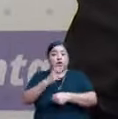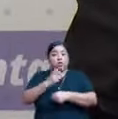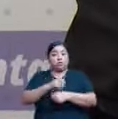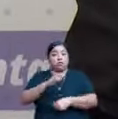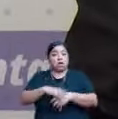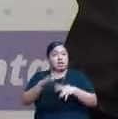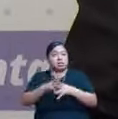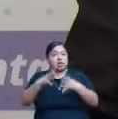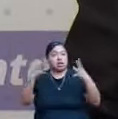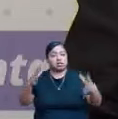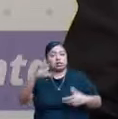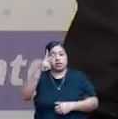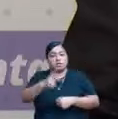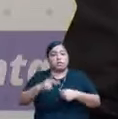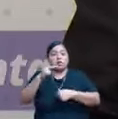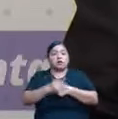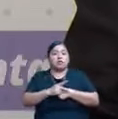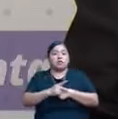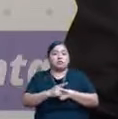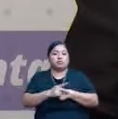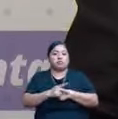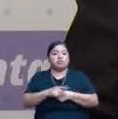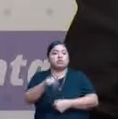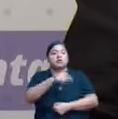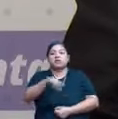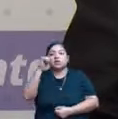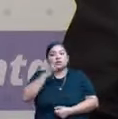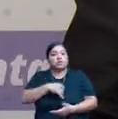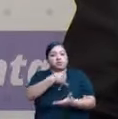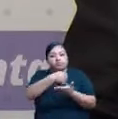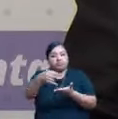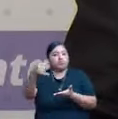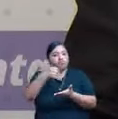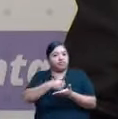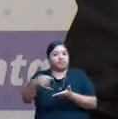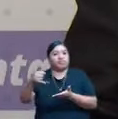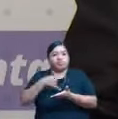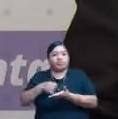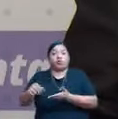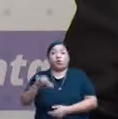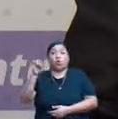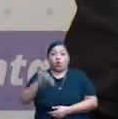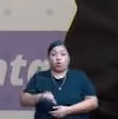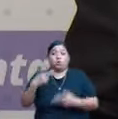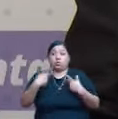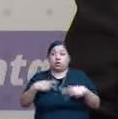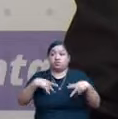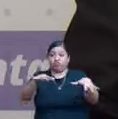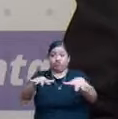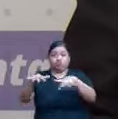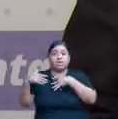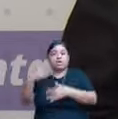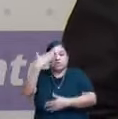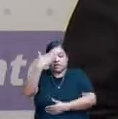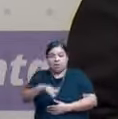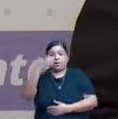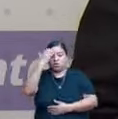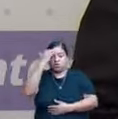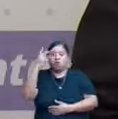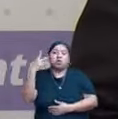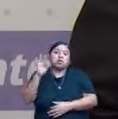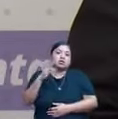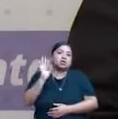donde todas sus características son la siembra, donde todos los que estamos hoy aquí presentes o algunos venimos de un padre